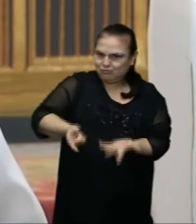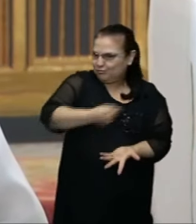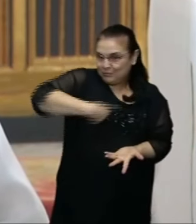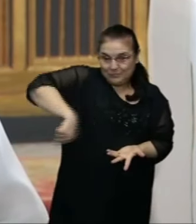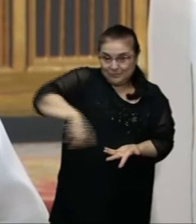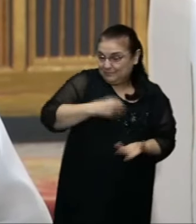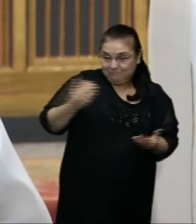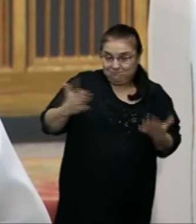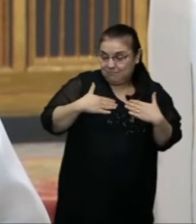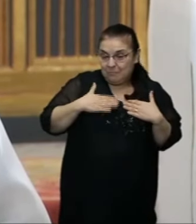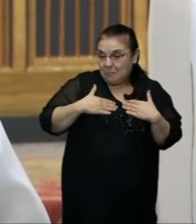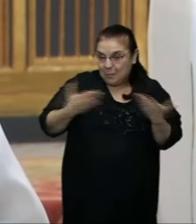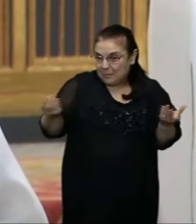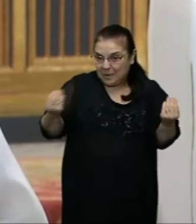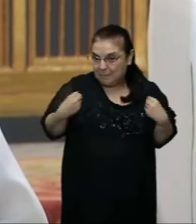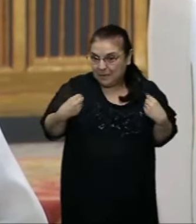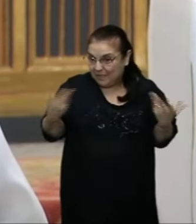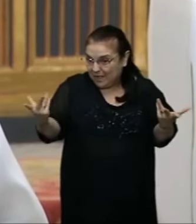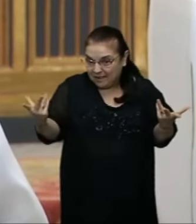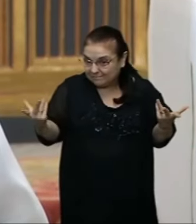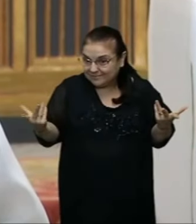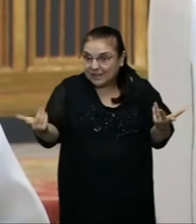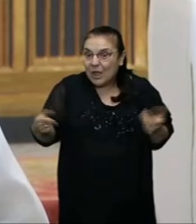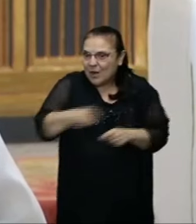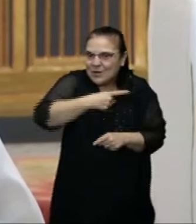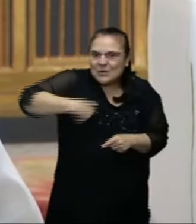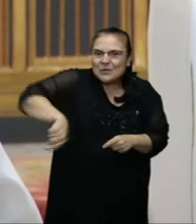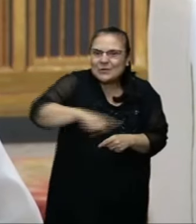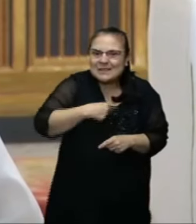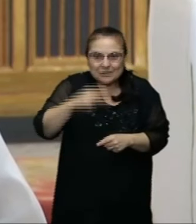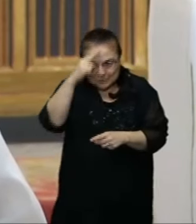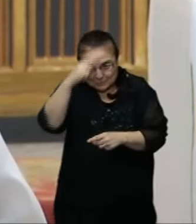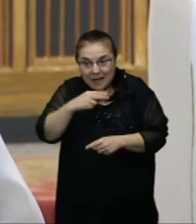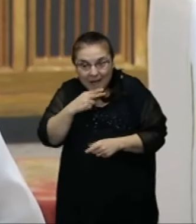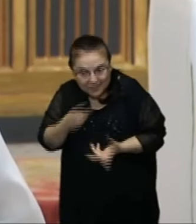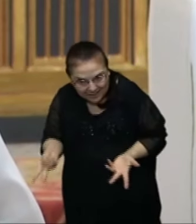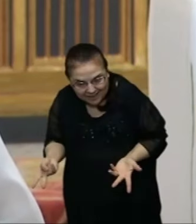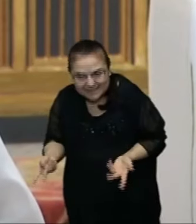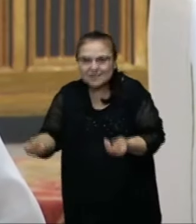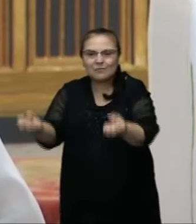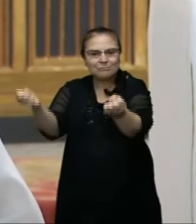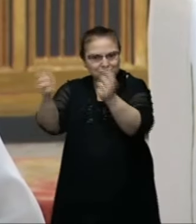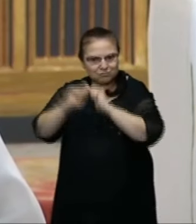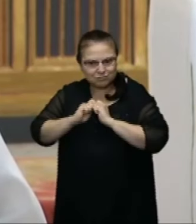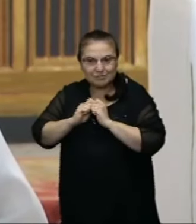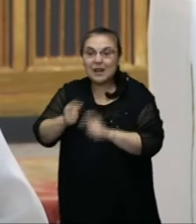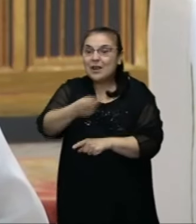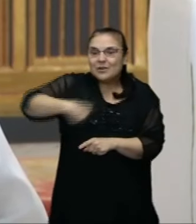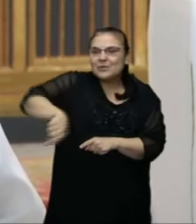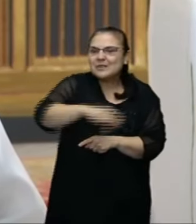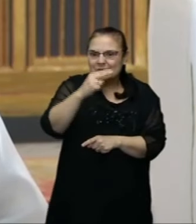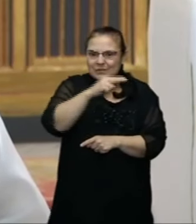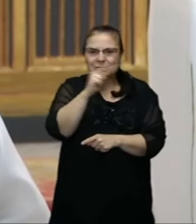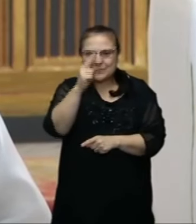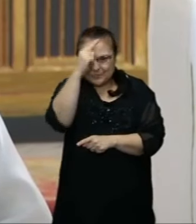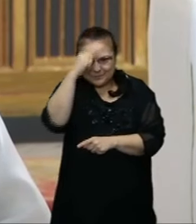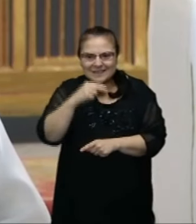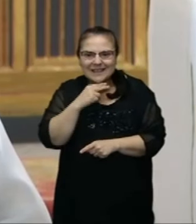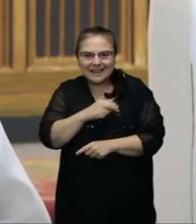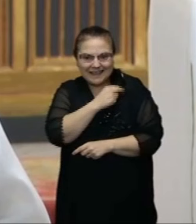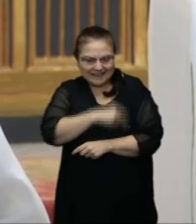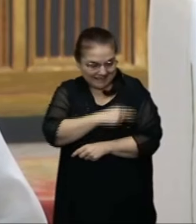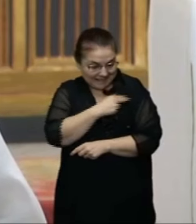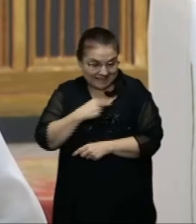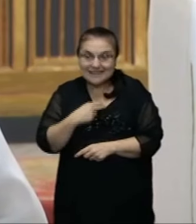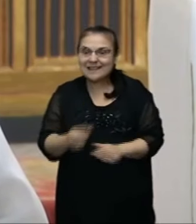propia vida, seguramente gracias a nuestros padres, a nuestros catequistas, que esa palabra vaya dando fruto, que preparemos